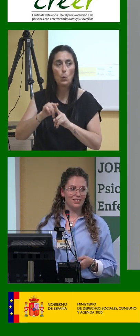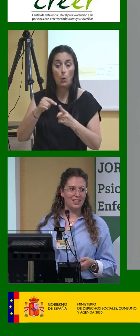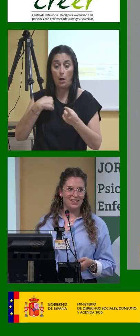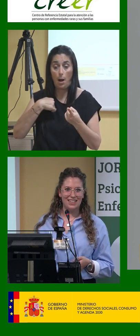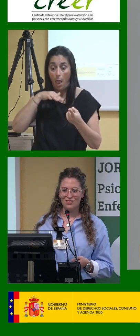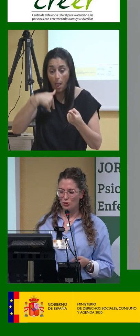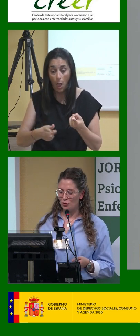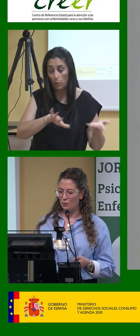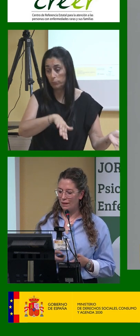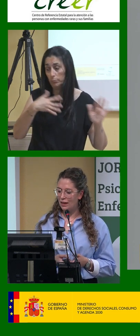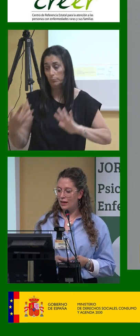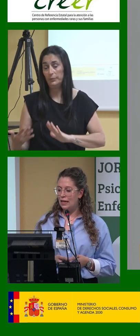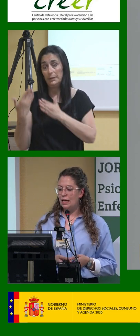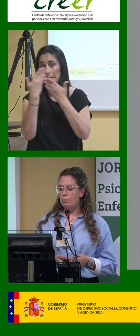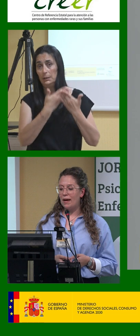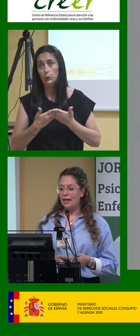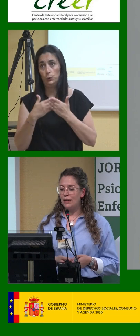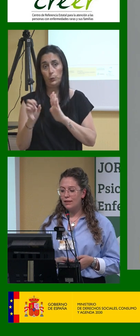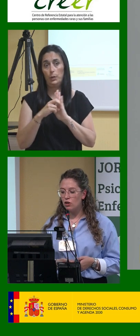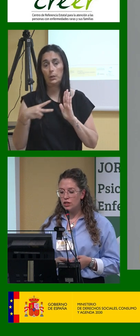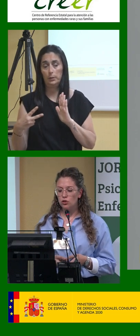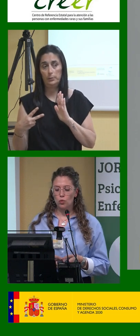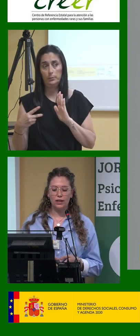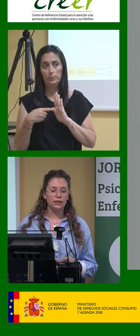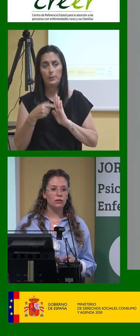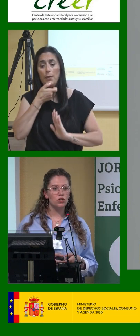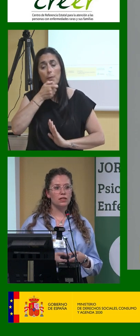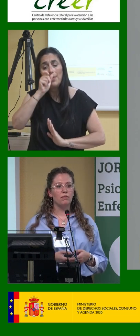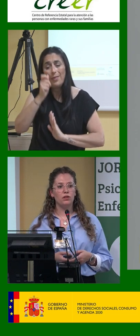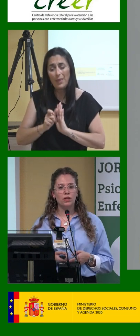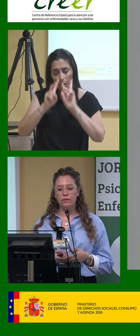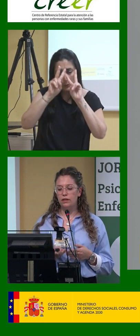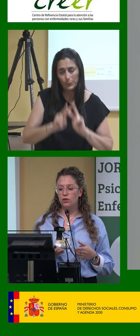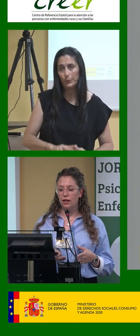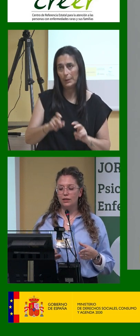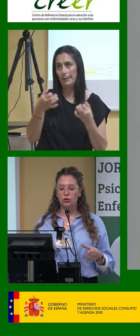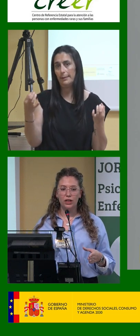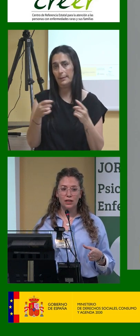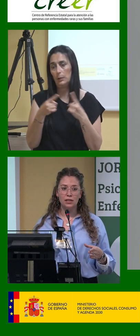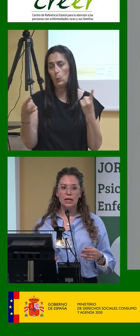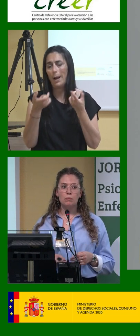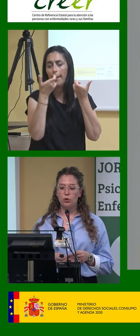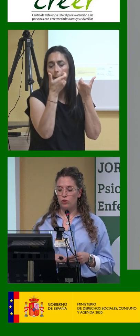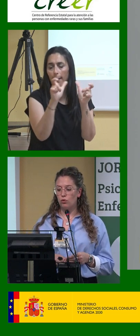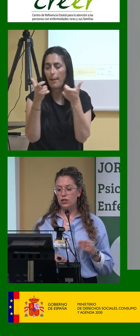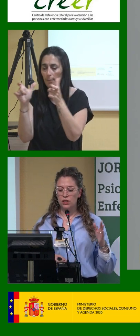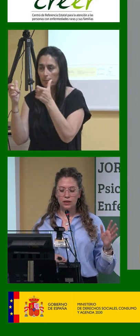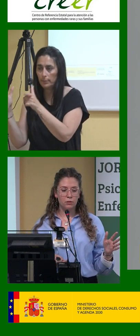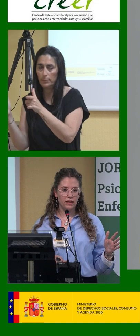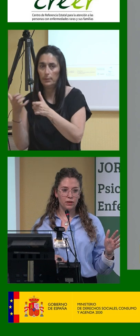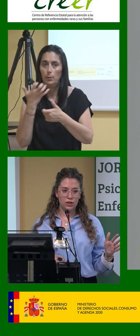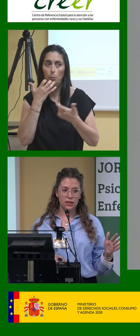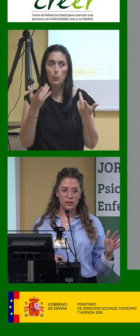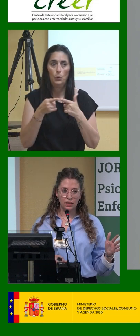hoy este estudio. Para analizar los datos cualitativos se estableció una definición de categorías por